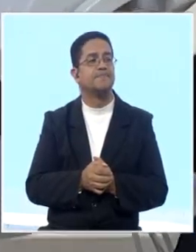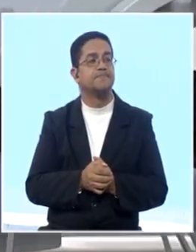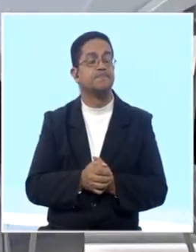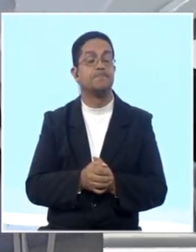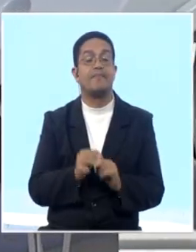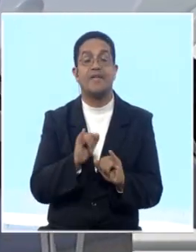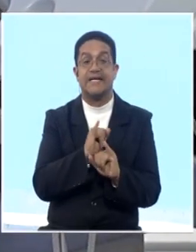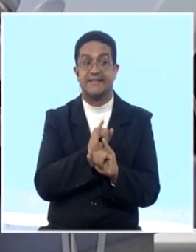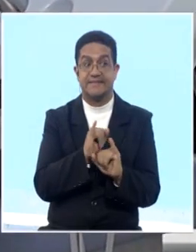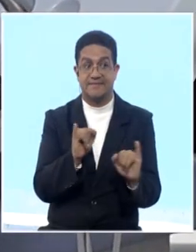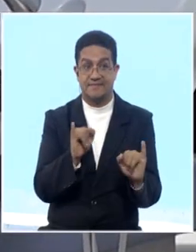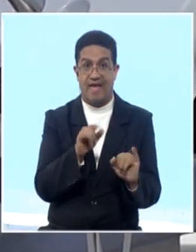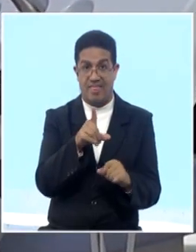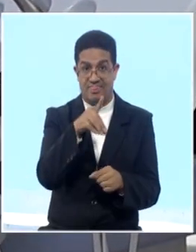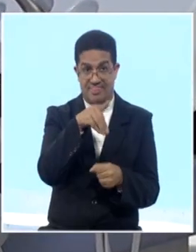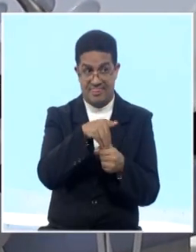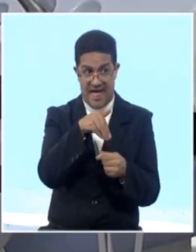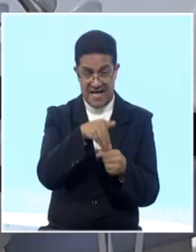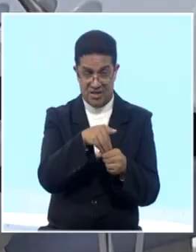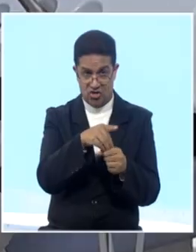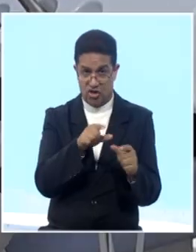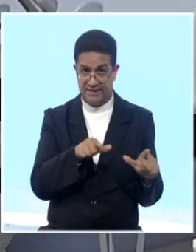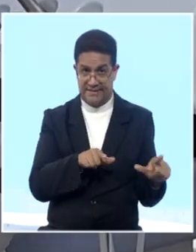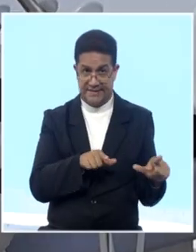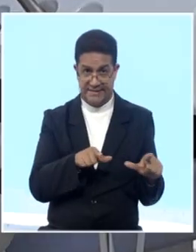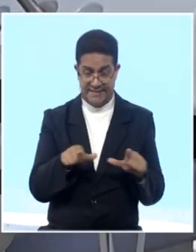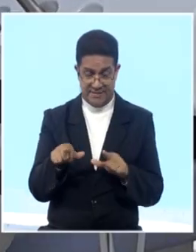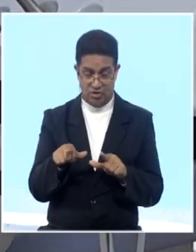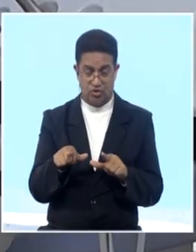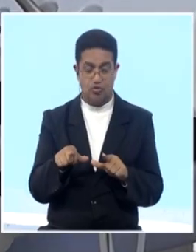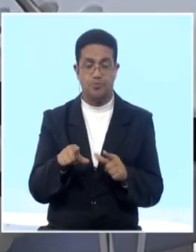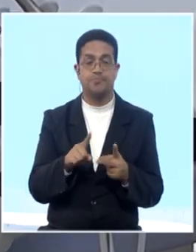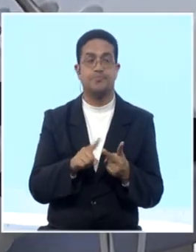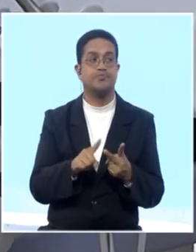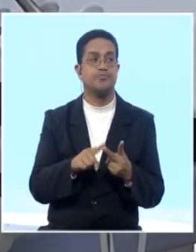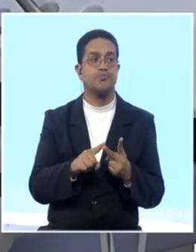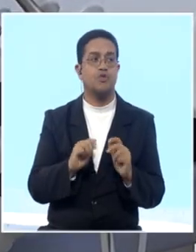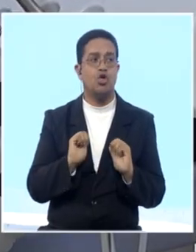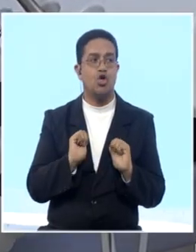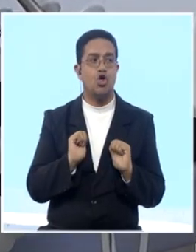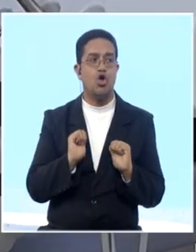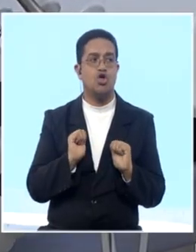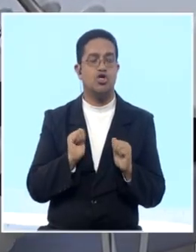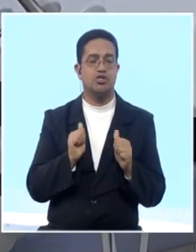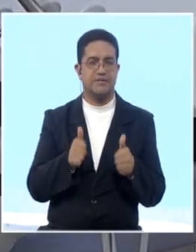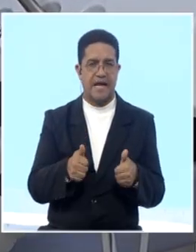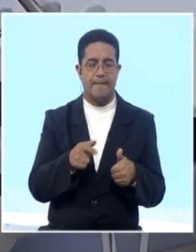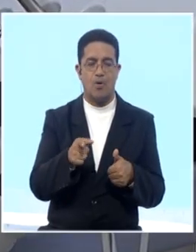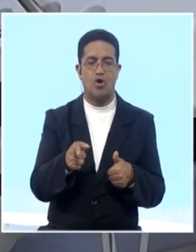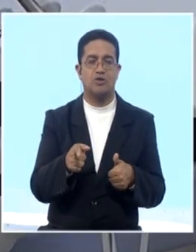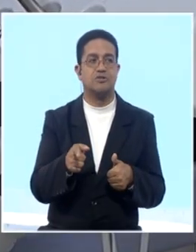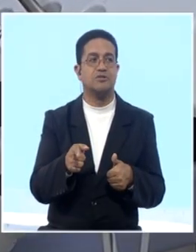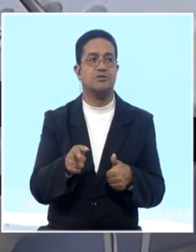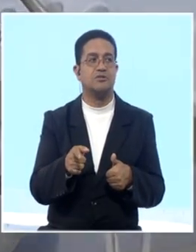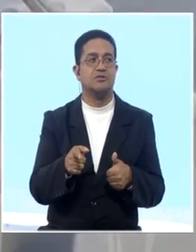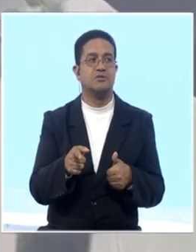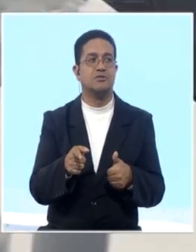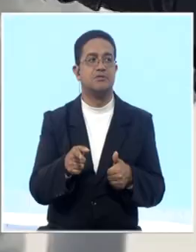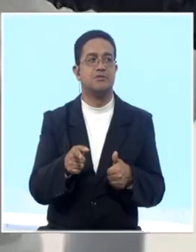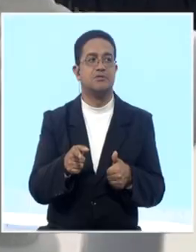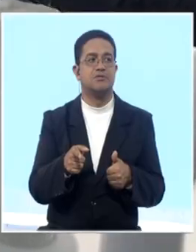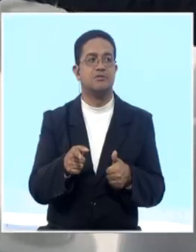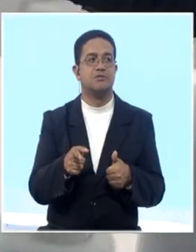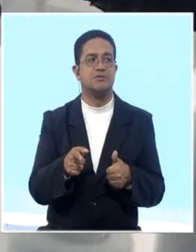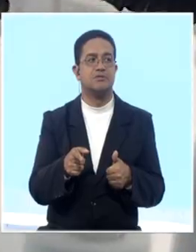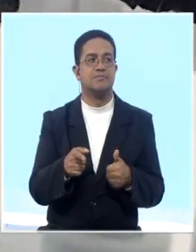ya almacenados pues los datos en el escáner, vamos a proceder a hacer el escaneo tanto de la arcada superior como la arcada